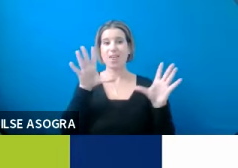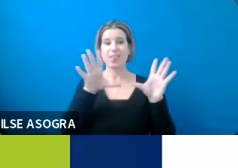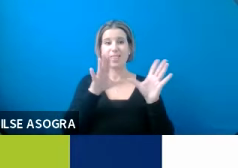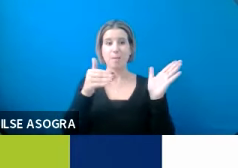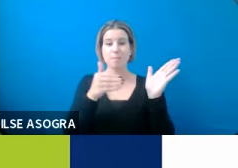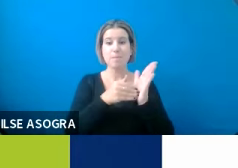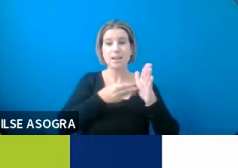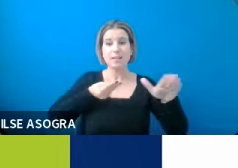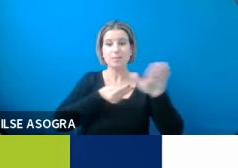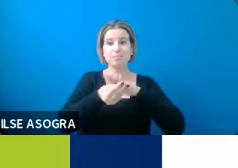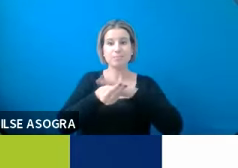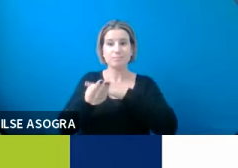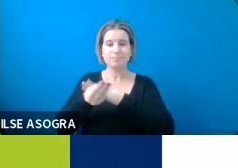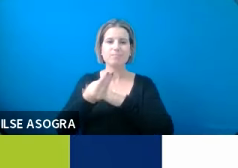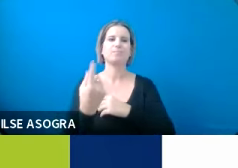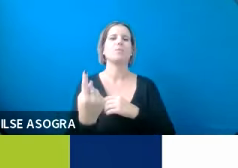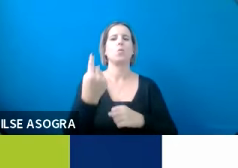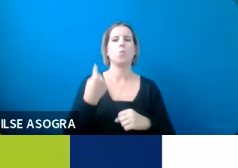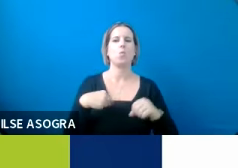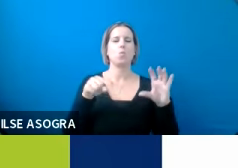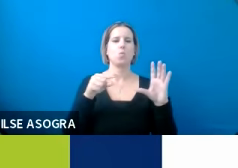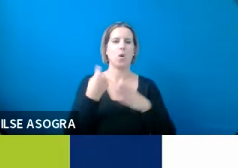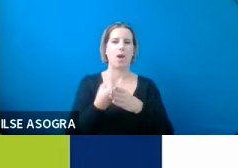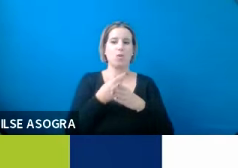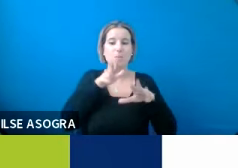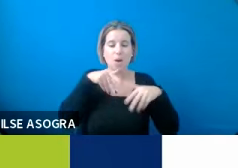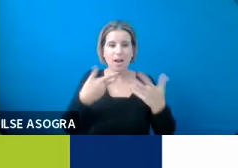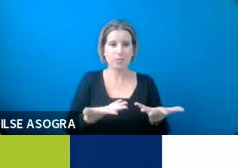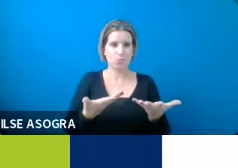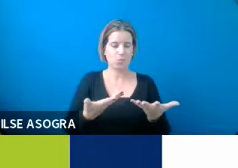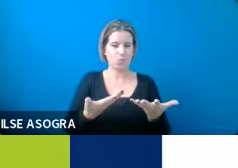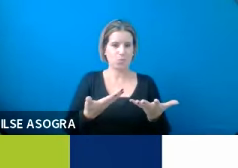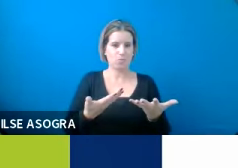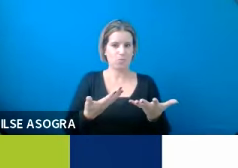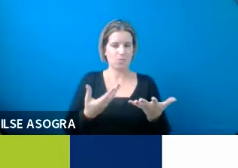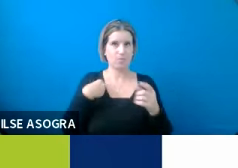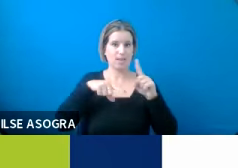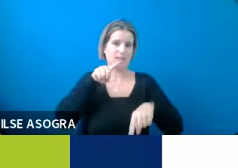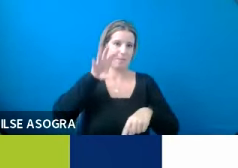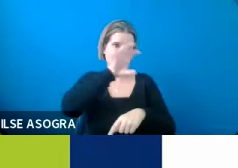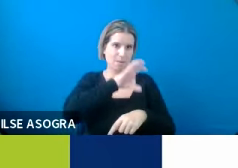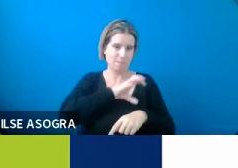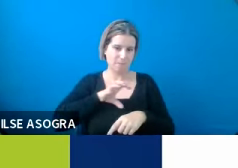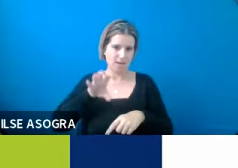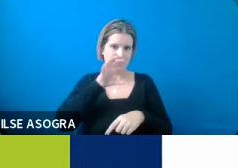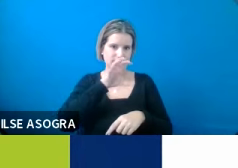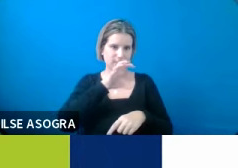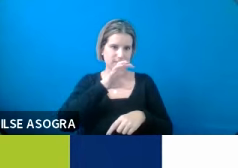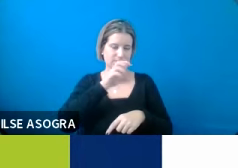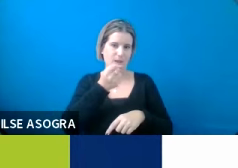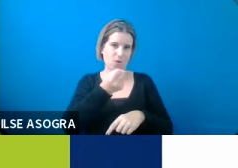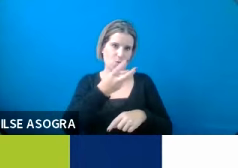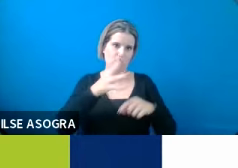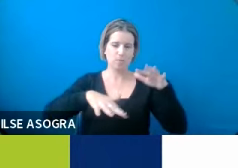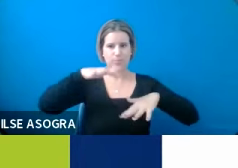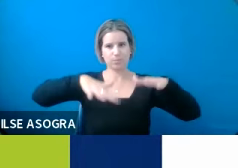nacidos tenían autismo a día de hoy se habla en función del país oscilan un poco los números